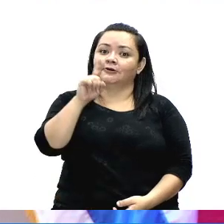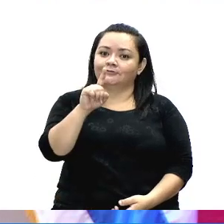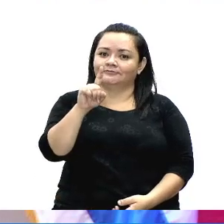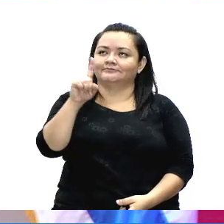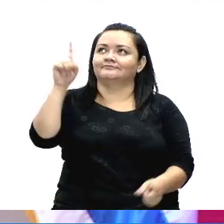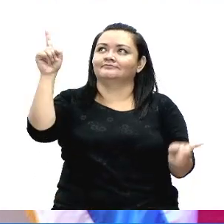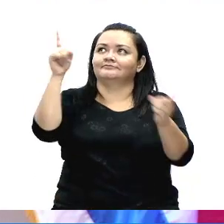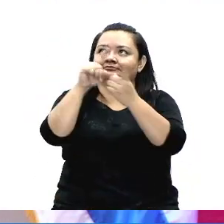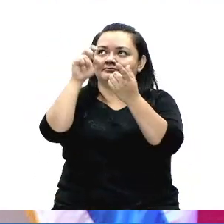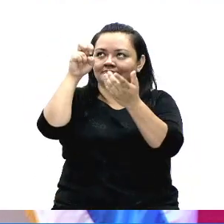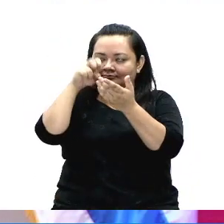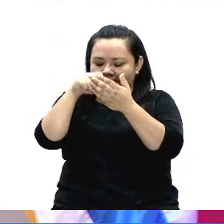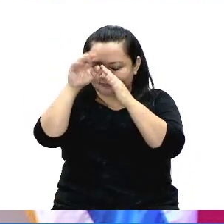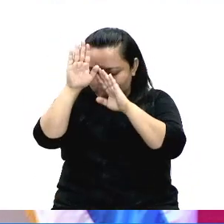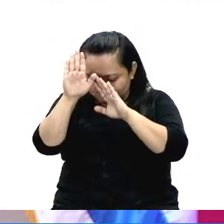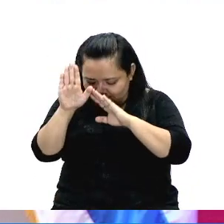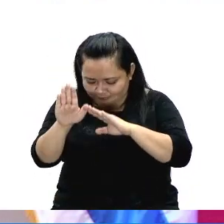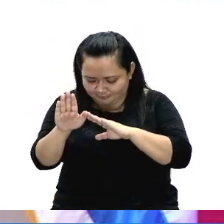cristo